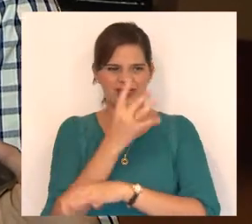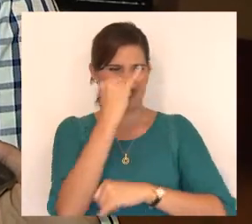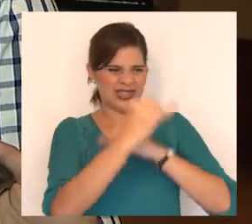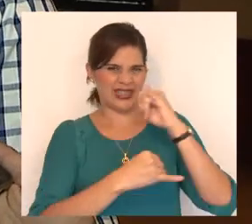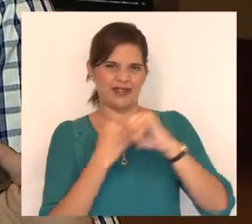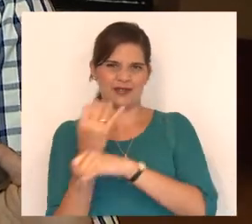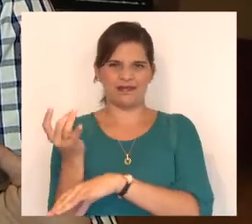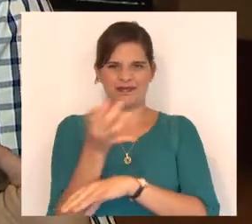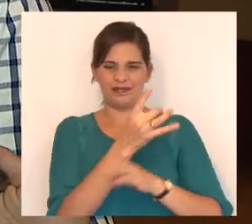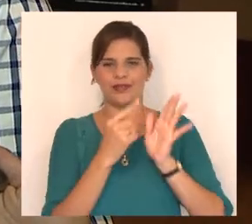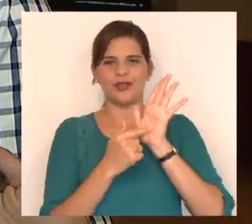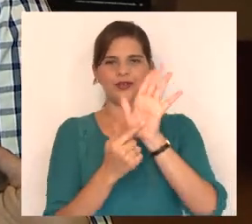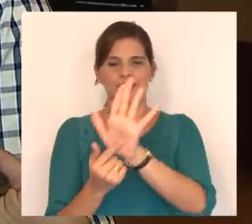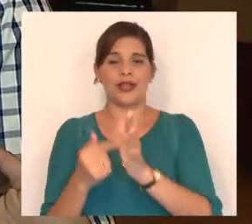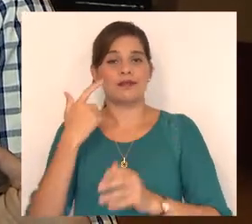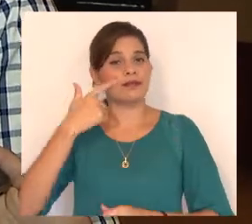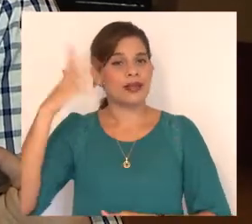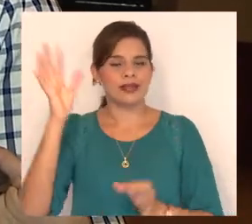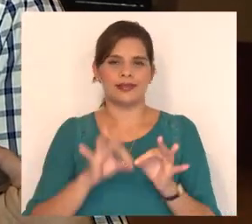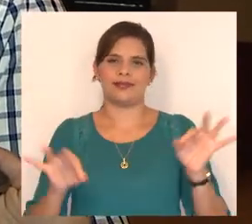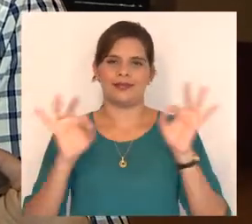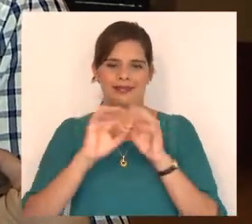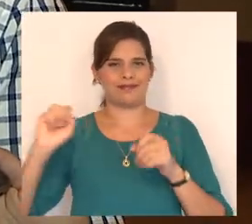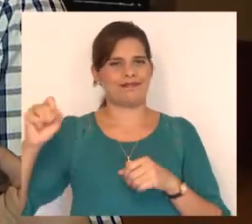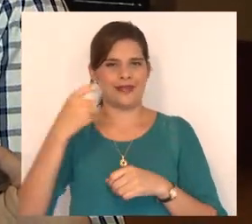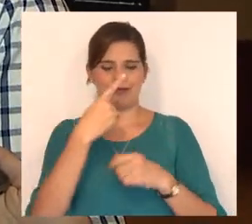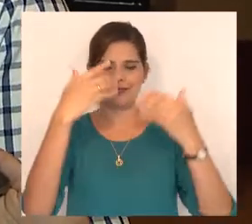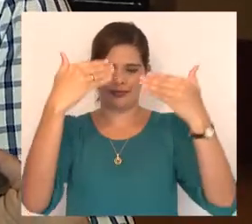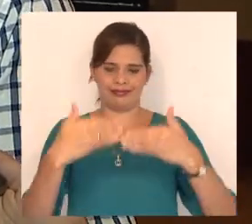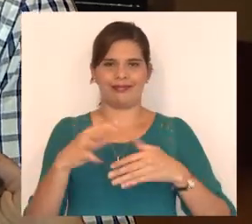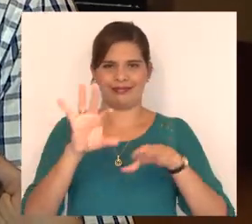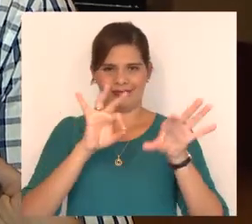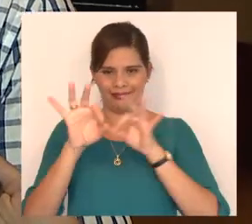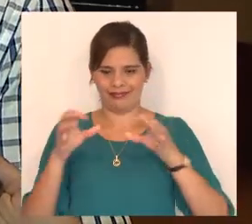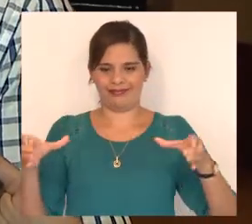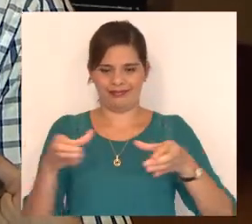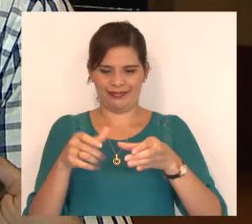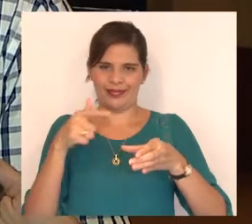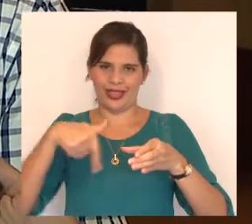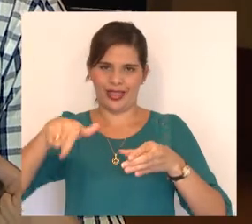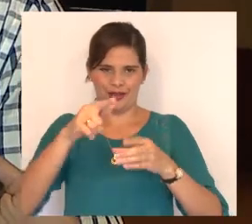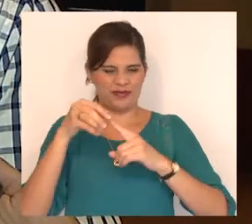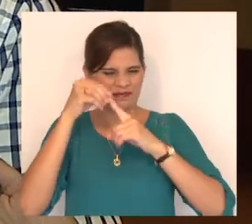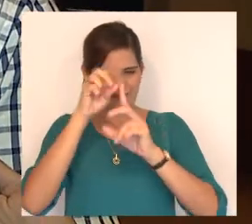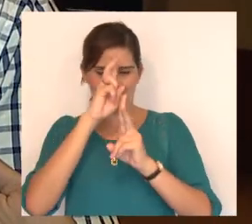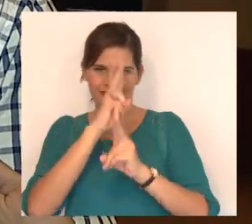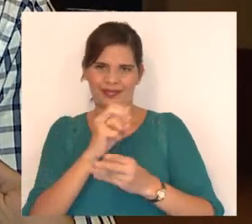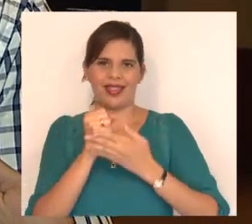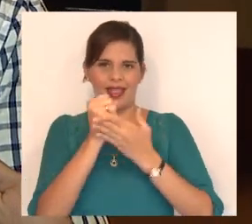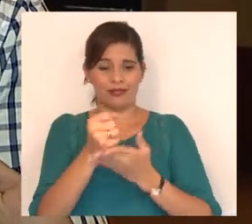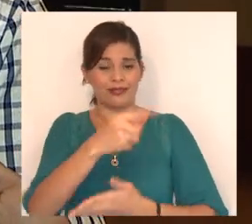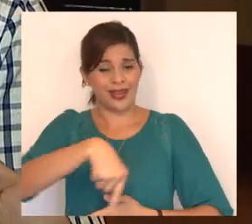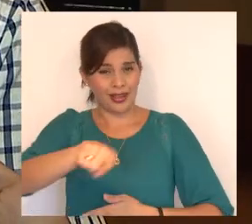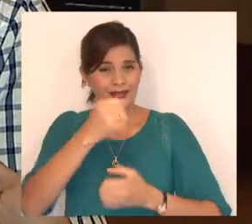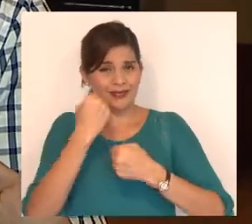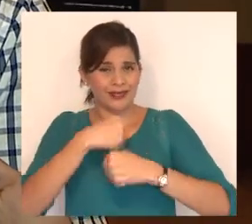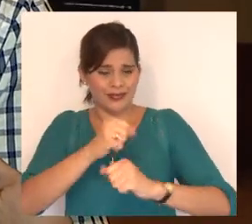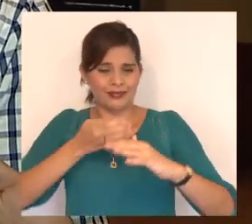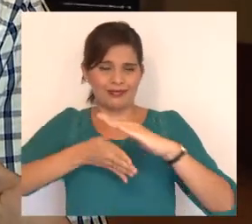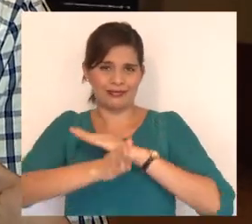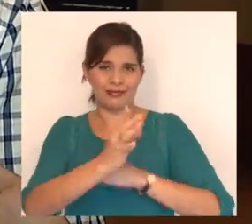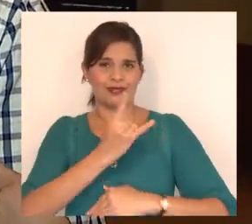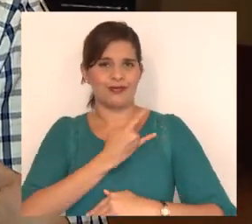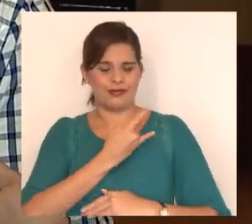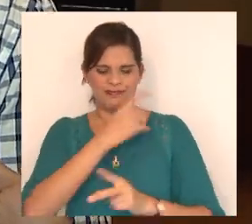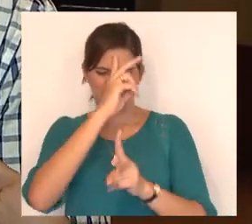de inclusión. Pero este primer paso para la población con discapacidad creo que es un paso histórico para todos esos jóvenes que hacen un esfuerzo enorme por acceder a la